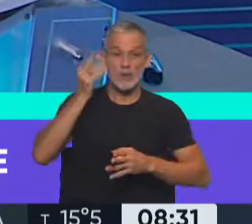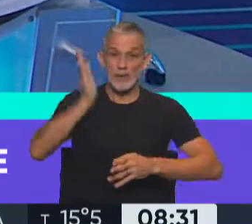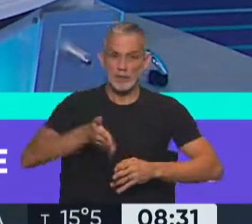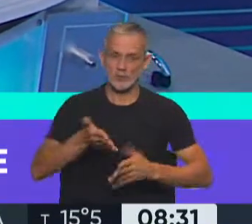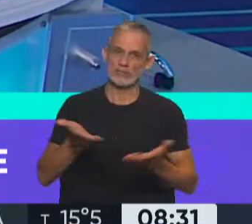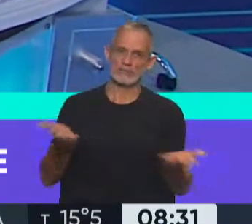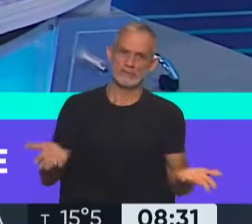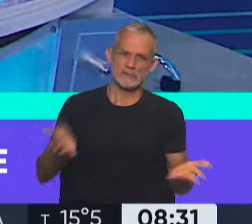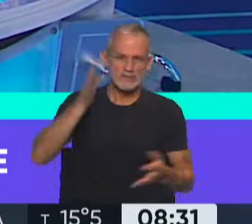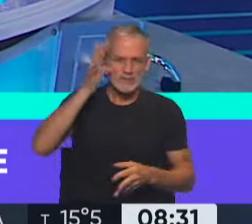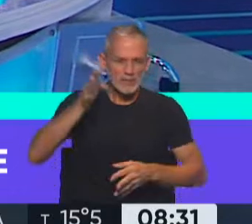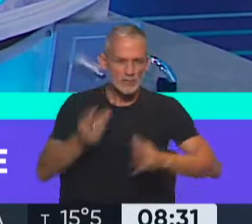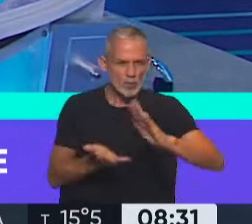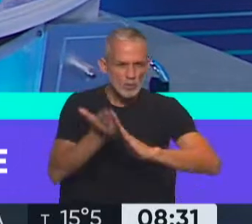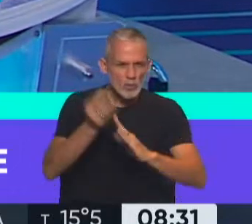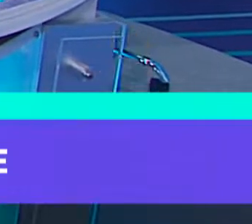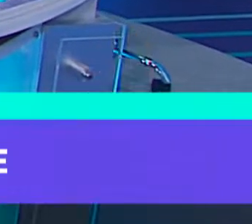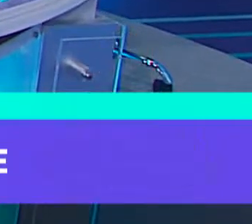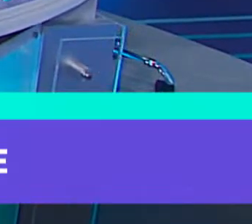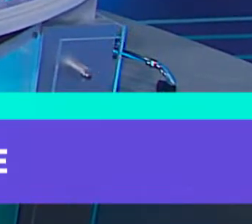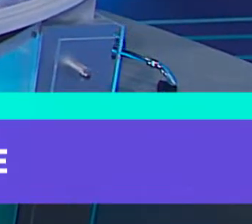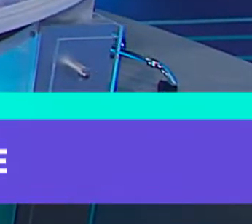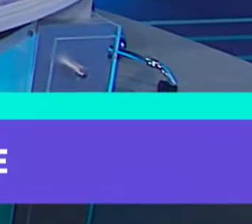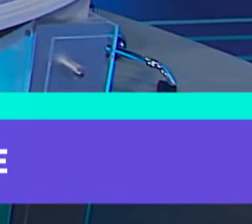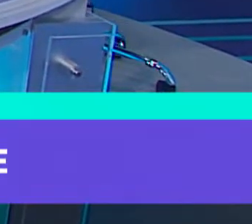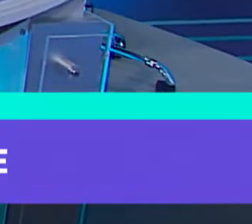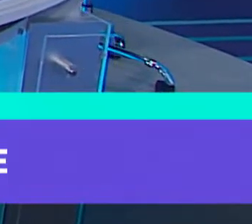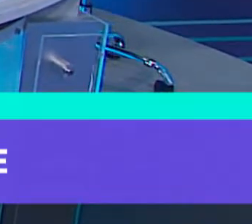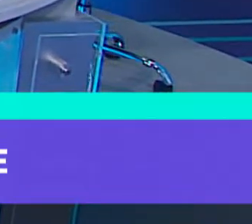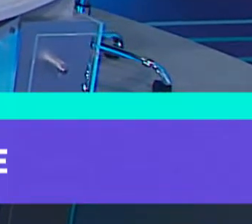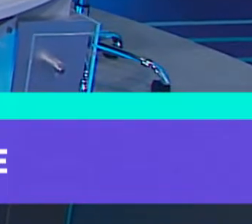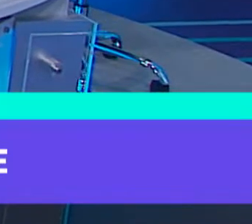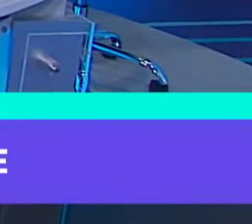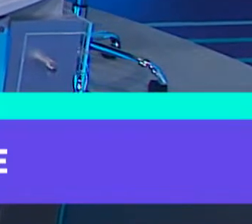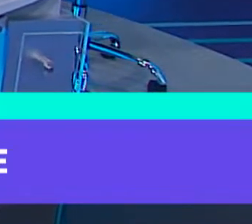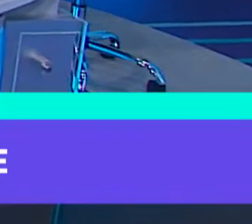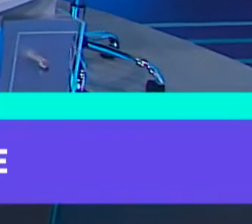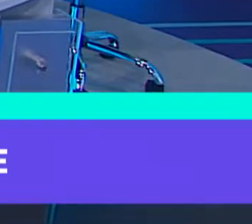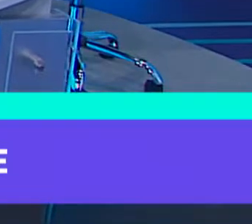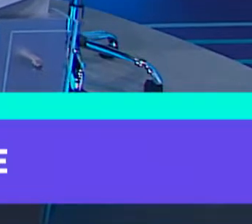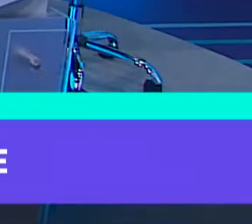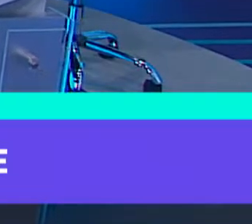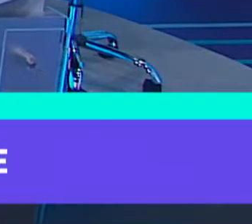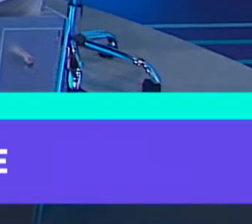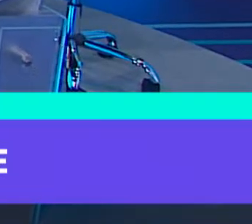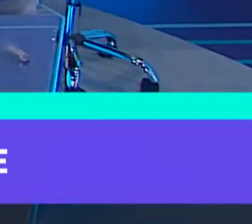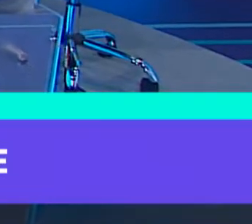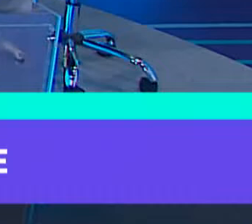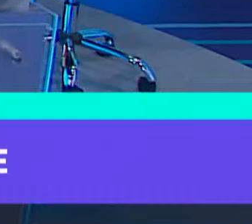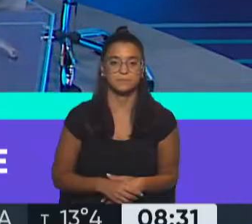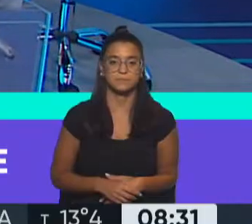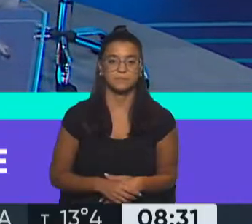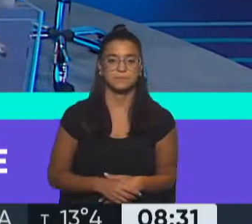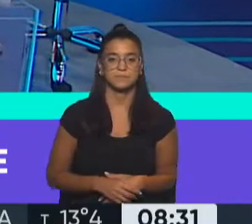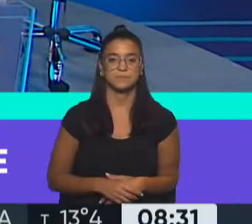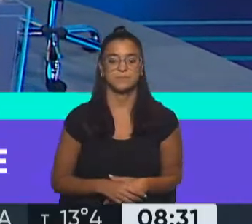No, claro, Es decir, subió más que el valor de lo que subieron los Claro, alimentos claro. en la inflación. Es decir, cuando decimos la inflación le pega más a los pobres,